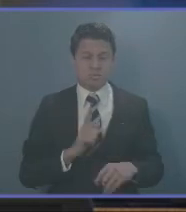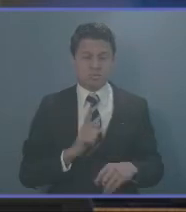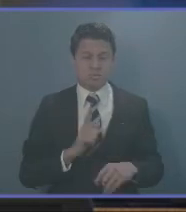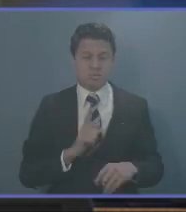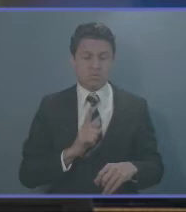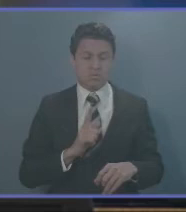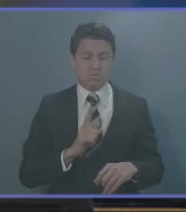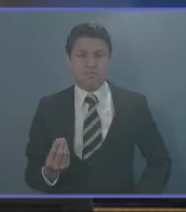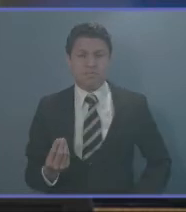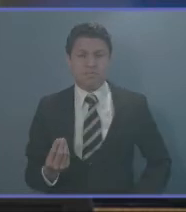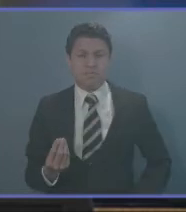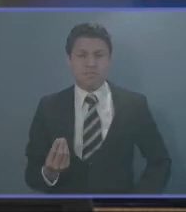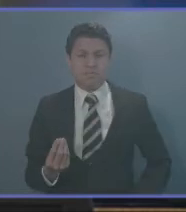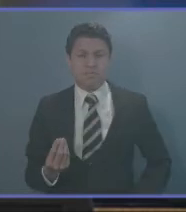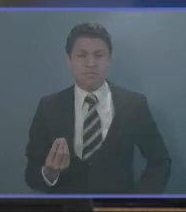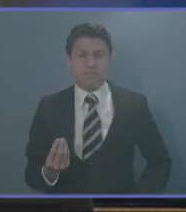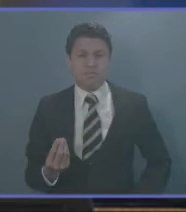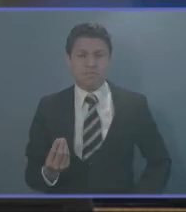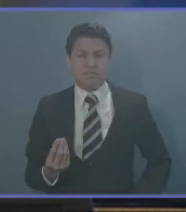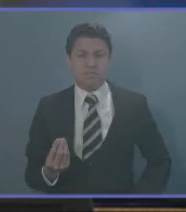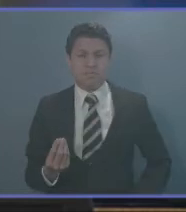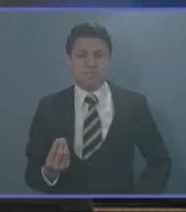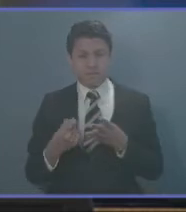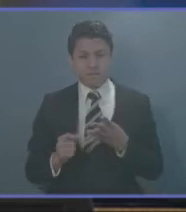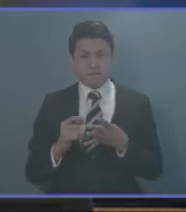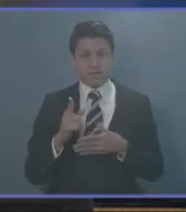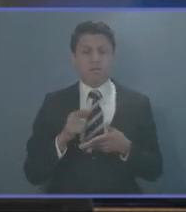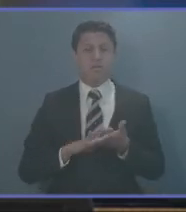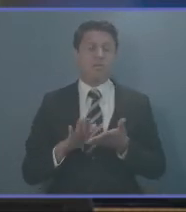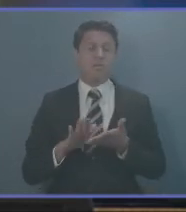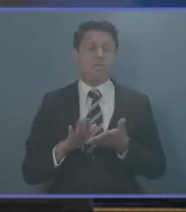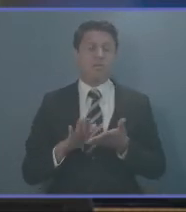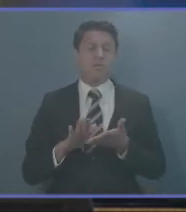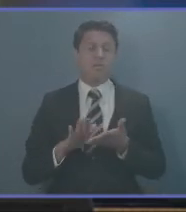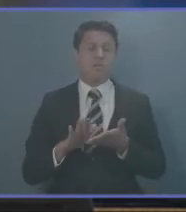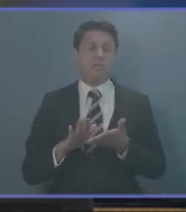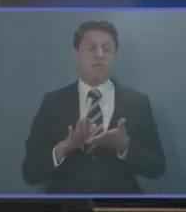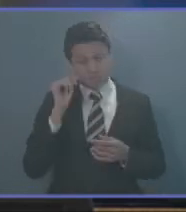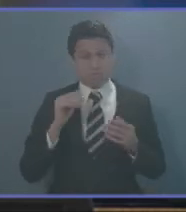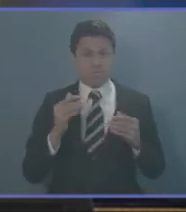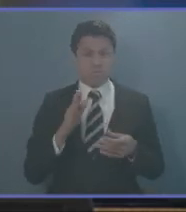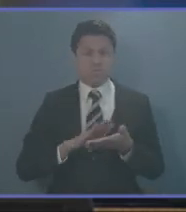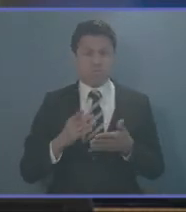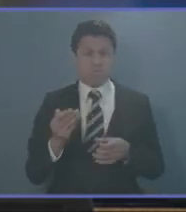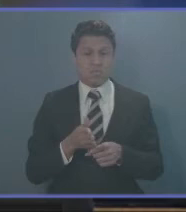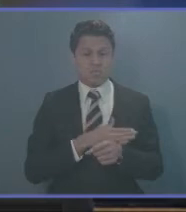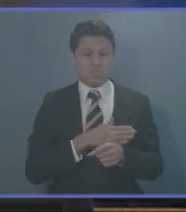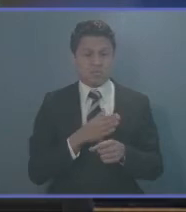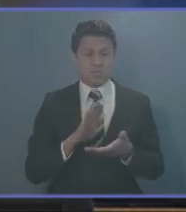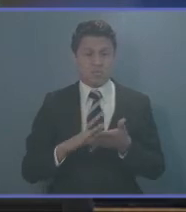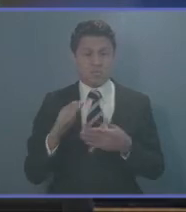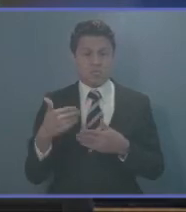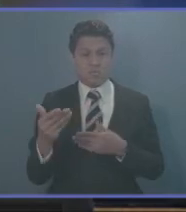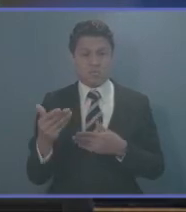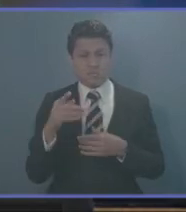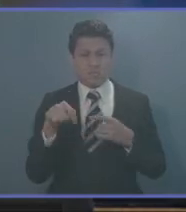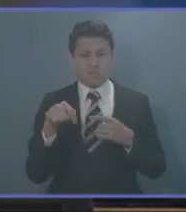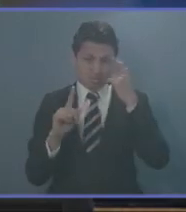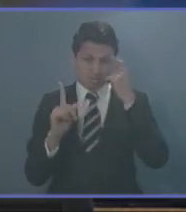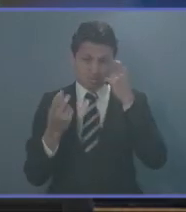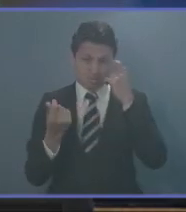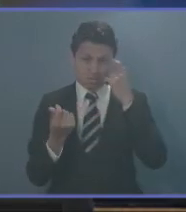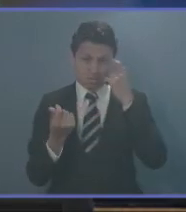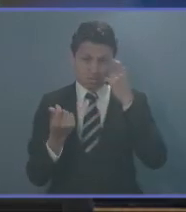días sin verificar dicho pago, incluyendo el anticipo pago a cuenta. Estos tributos no pagados